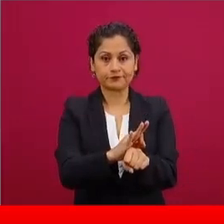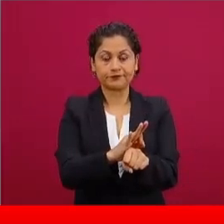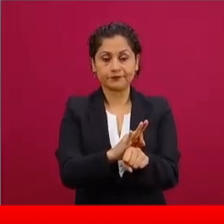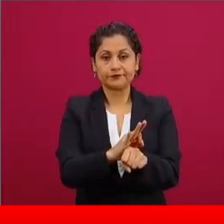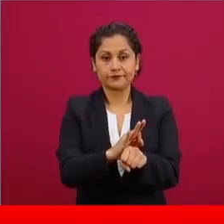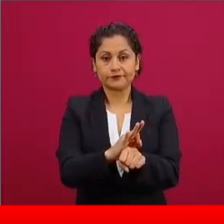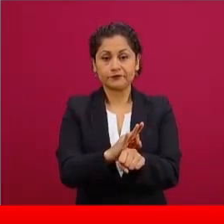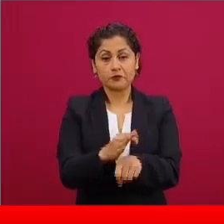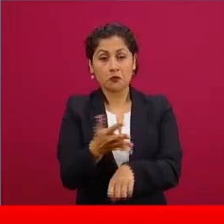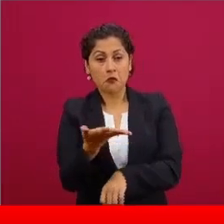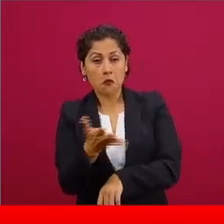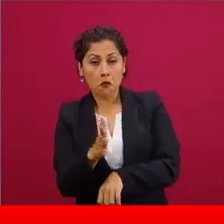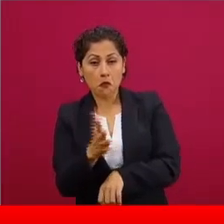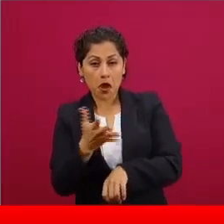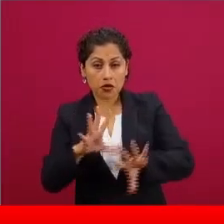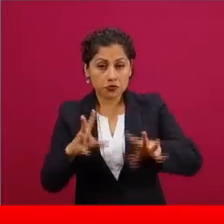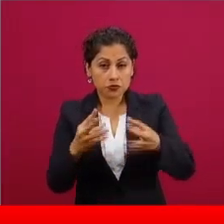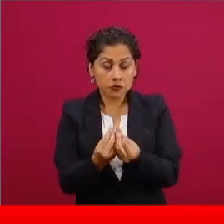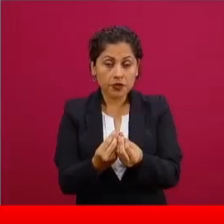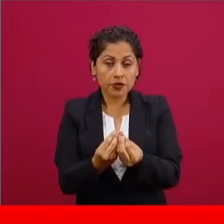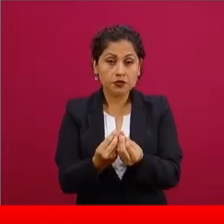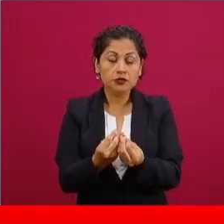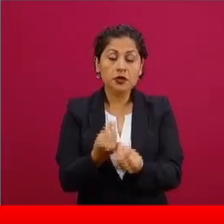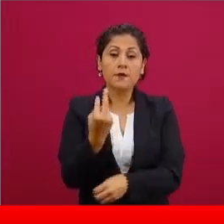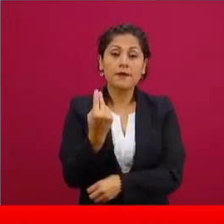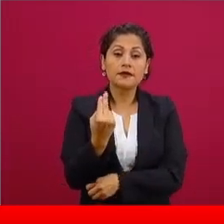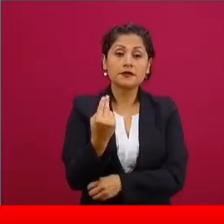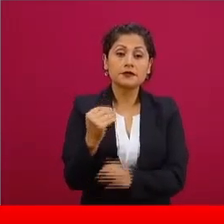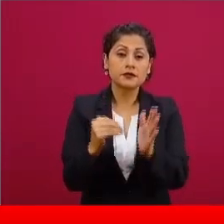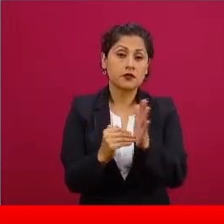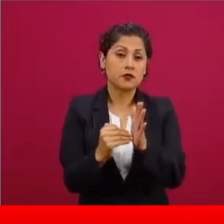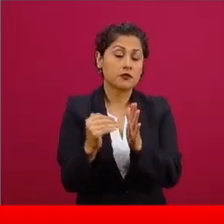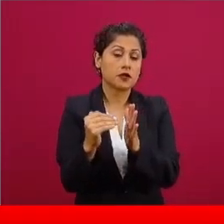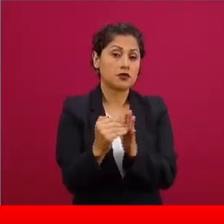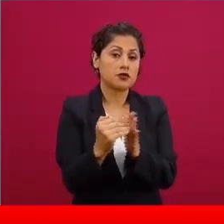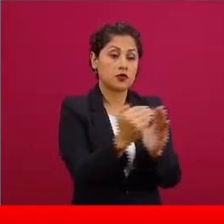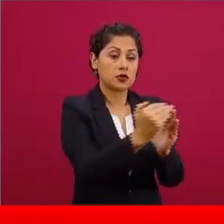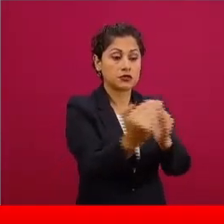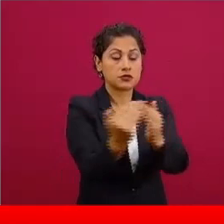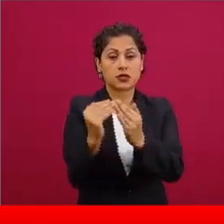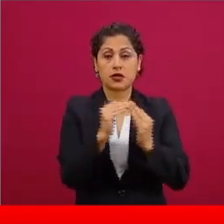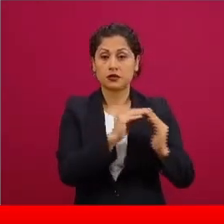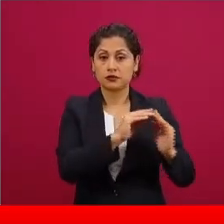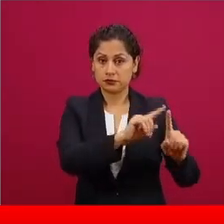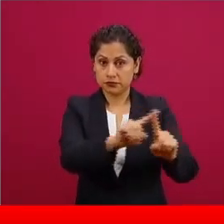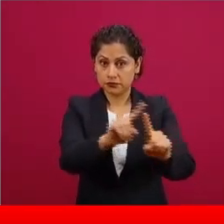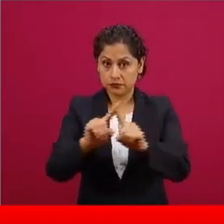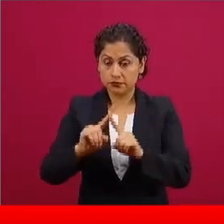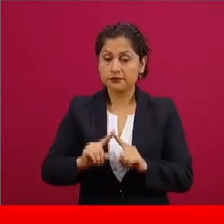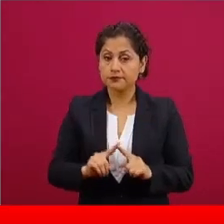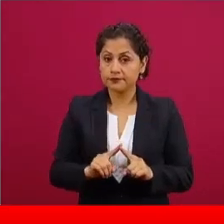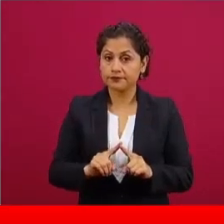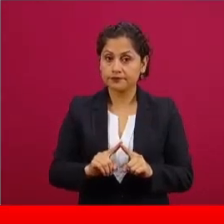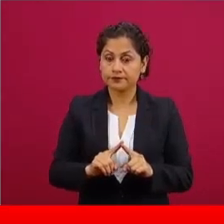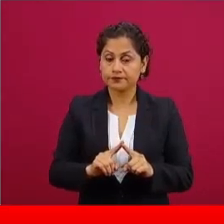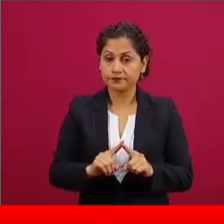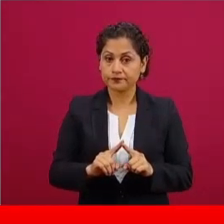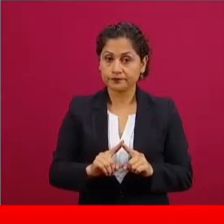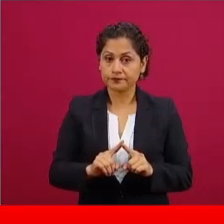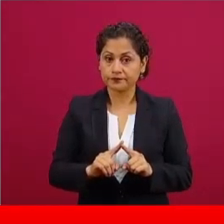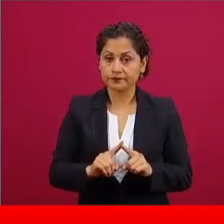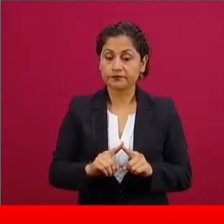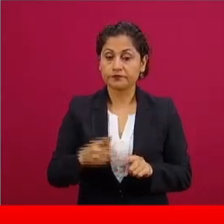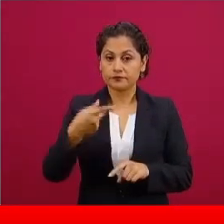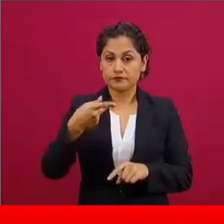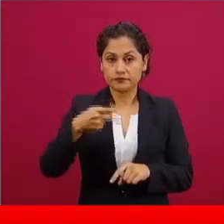a 25 millones de hogares sobre todo a